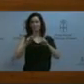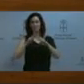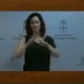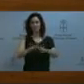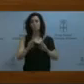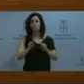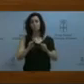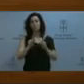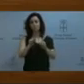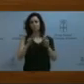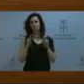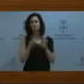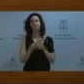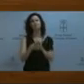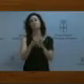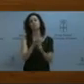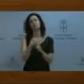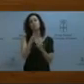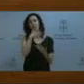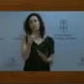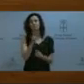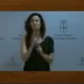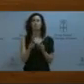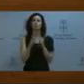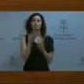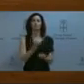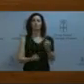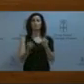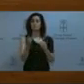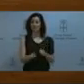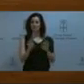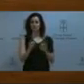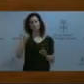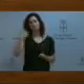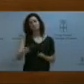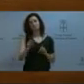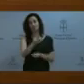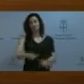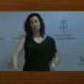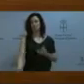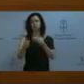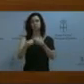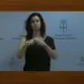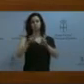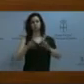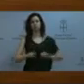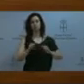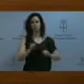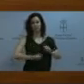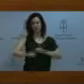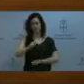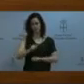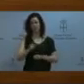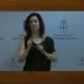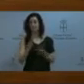planteamientos acorde a nuestro contexto socioeconómico. Y, por supuesto, contando con la participación de todas las entidades sociales, que además nos